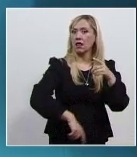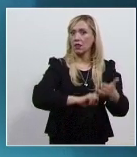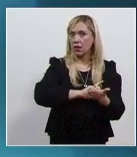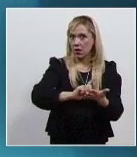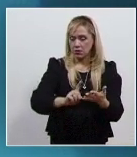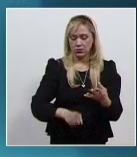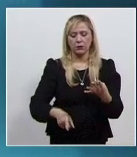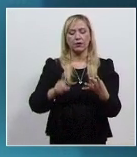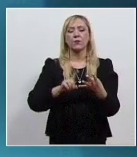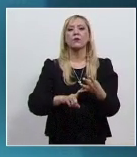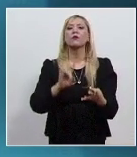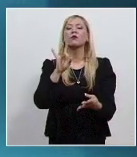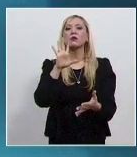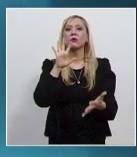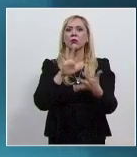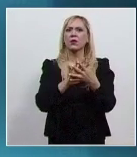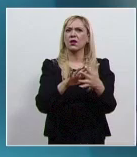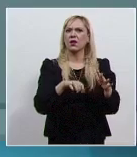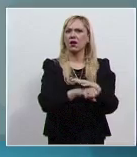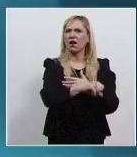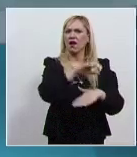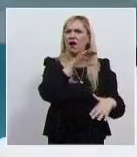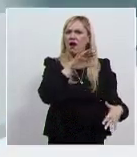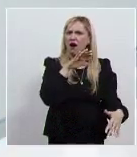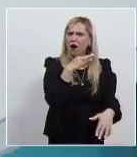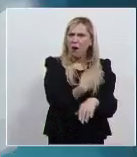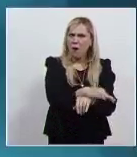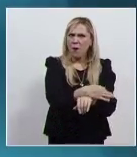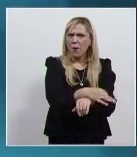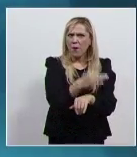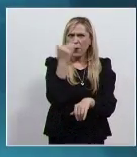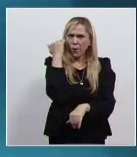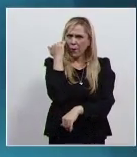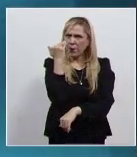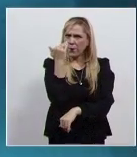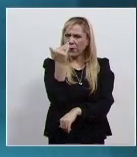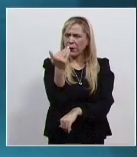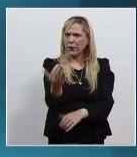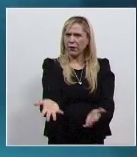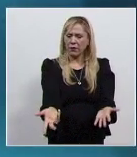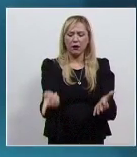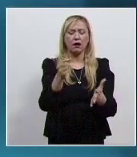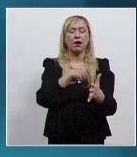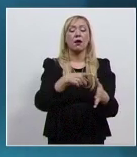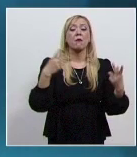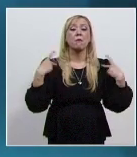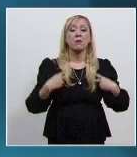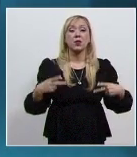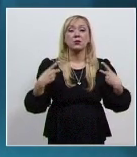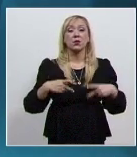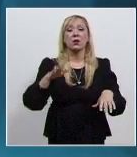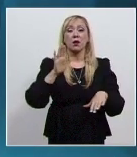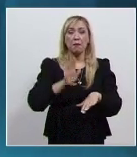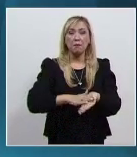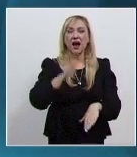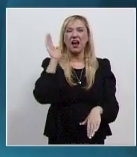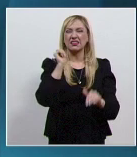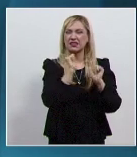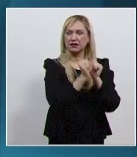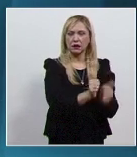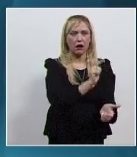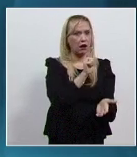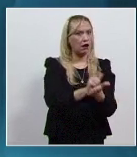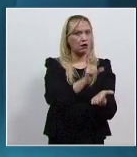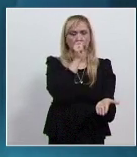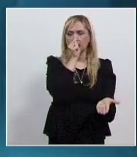cuando implica prisión preventiva por un tiempo excesivo, cuando se priva de la libertad a una persona por más tiempo del que permite la ley, o